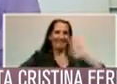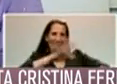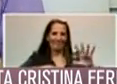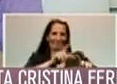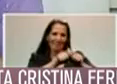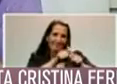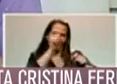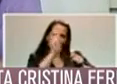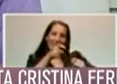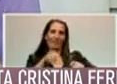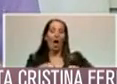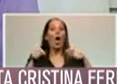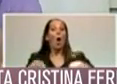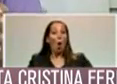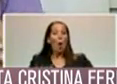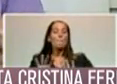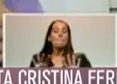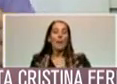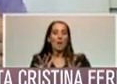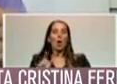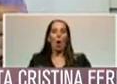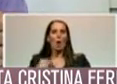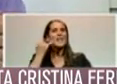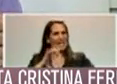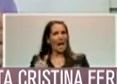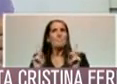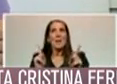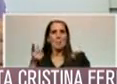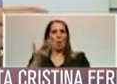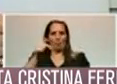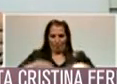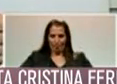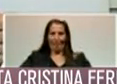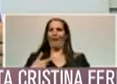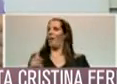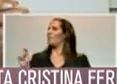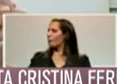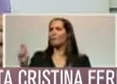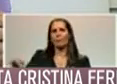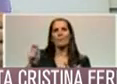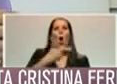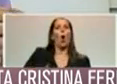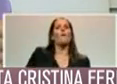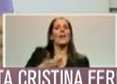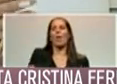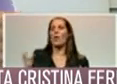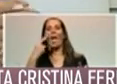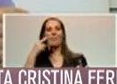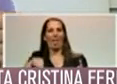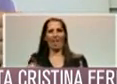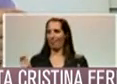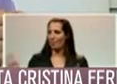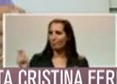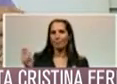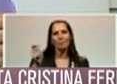más grandes, hoy estamos disponiendo en el acto y hemos hecho entrega ya a gobernadores, intendentes e